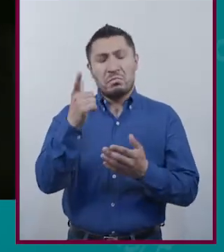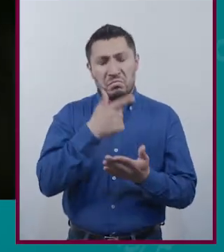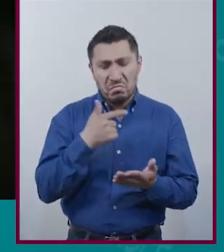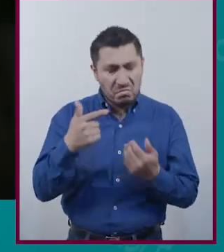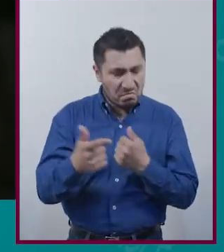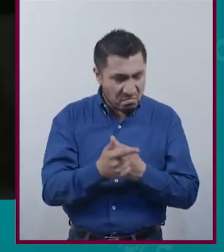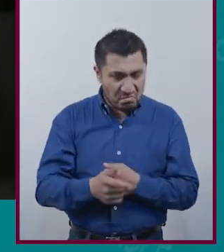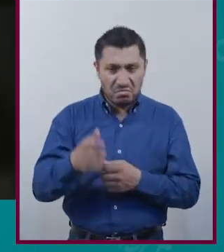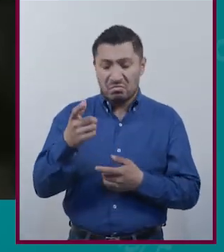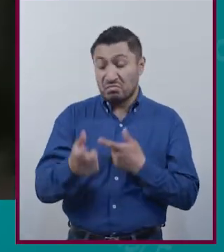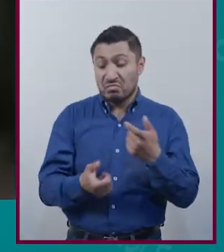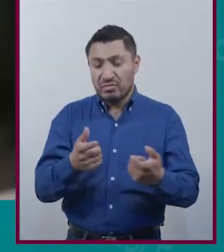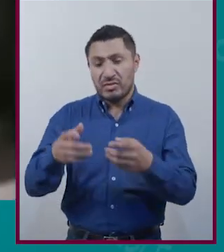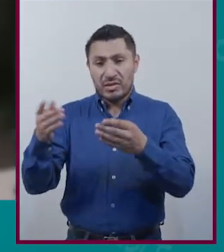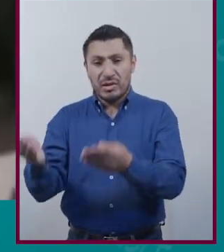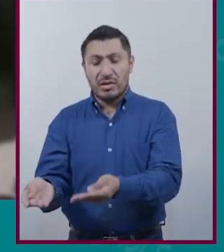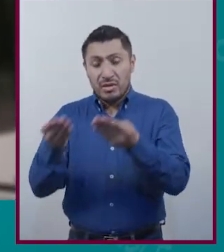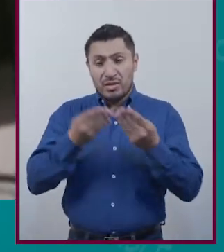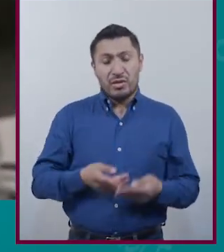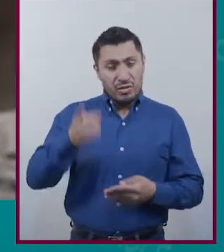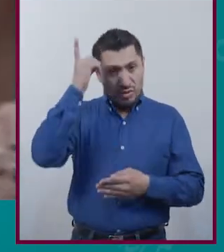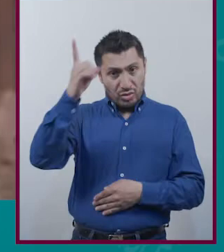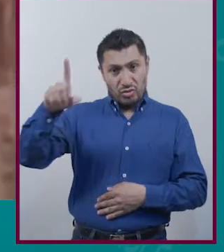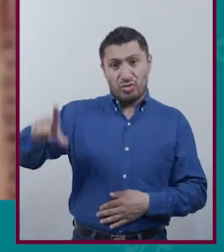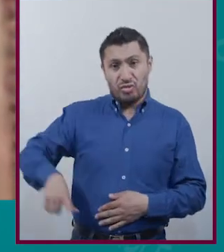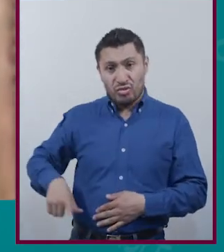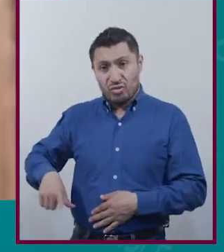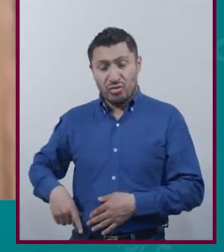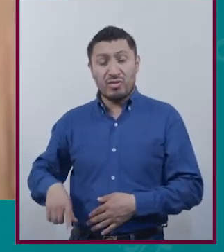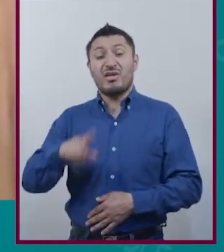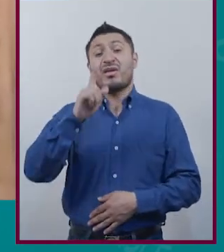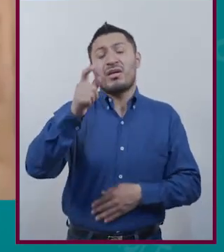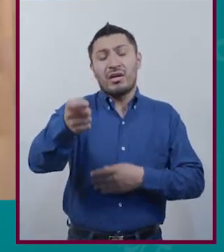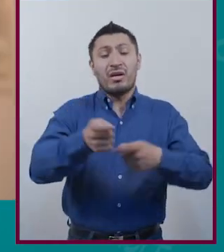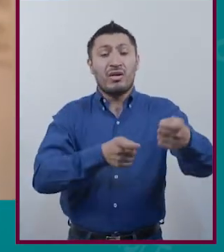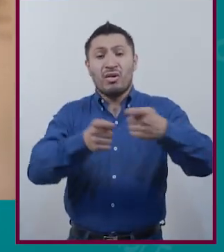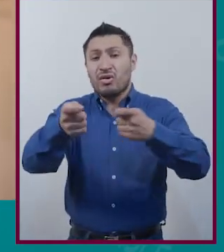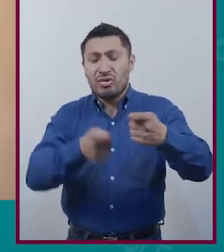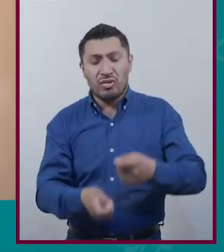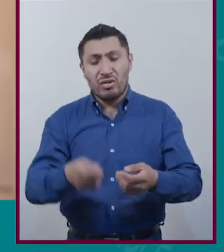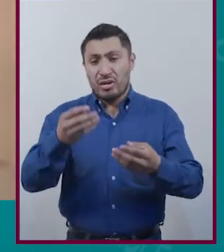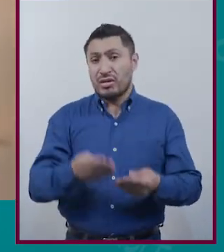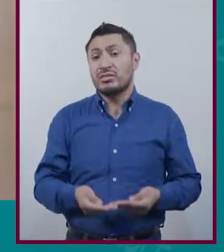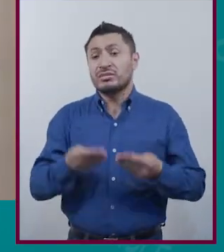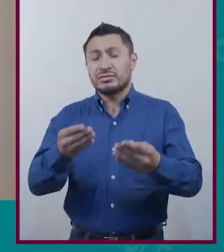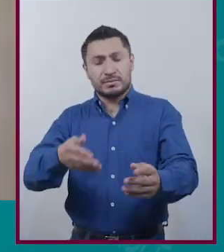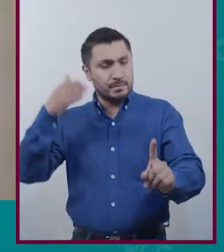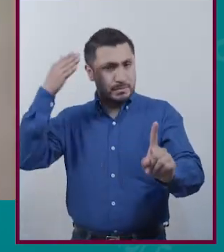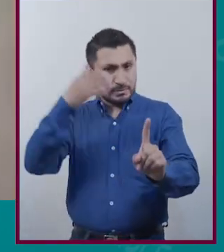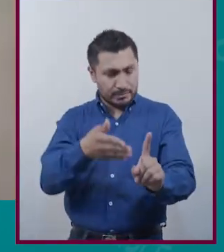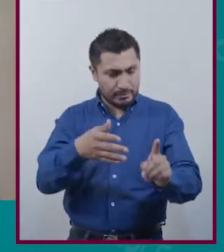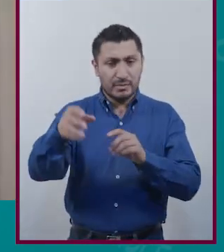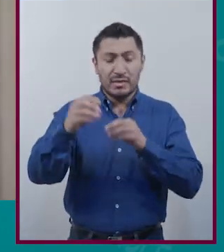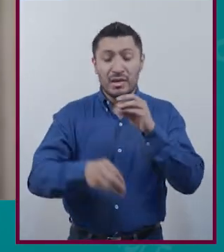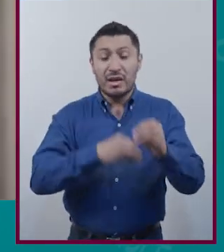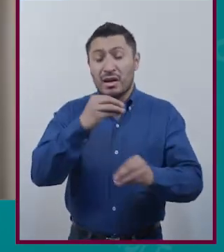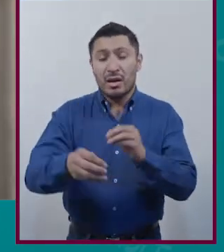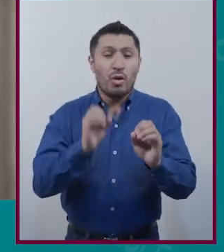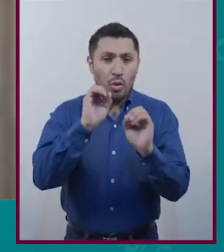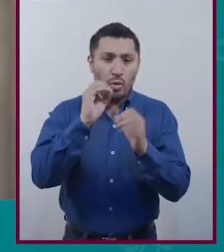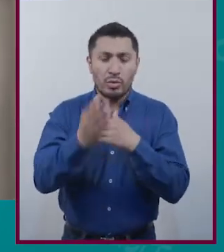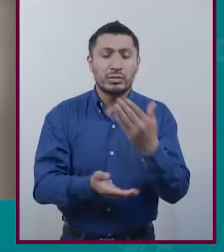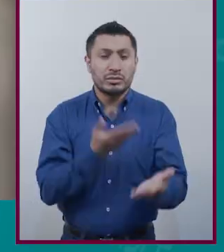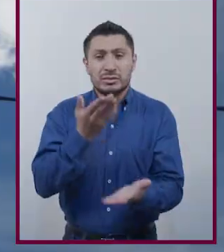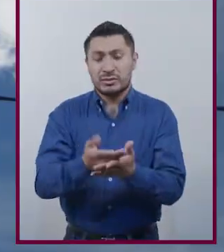económico pasa a ser propiedad del Estado y con ello controla y proporciona de forma directa la producción o